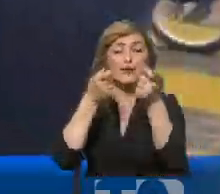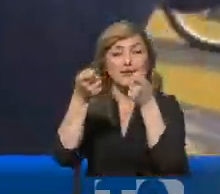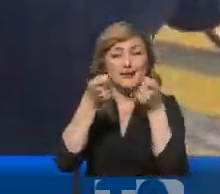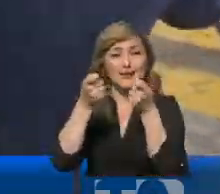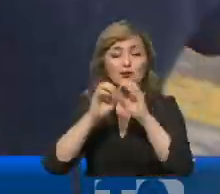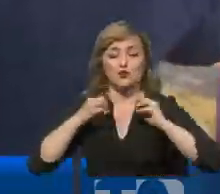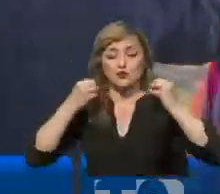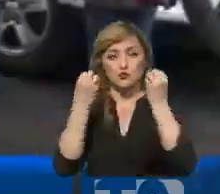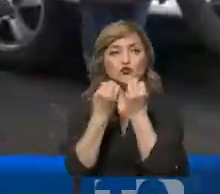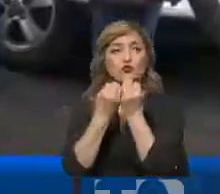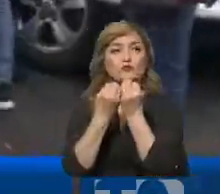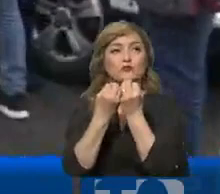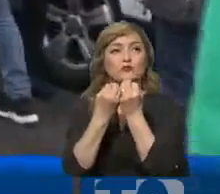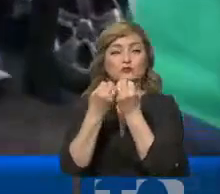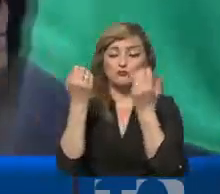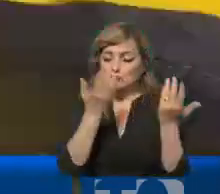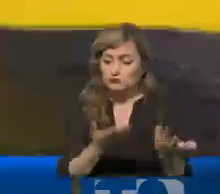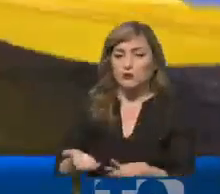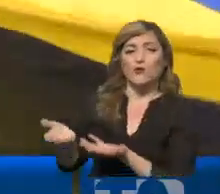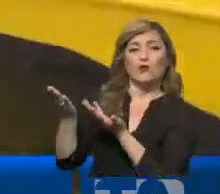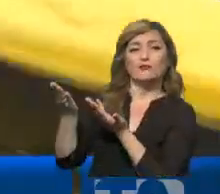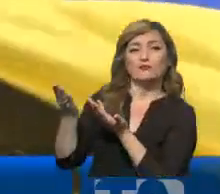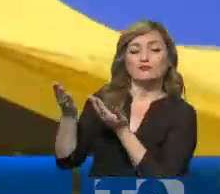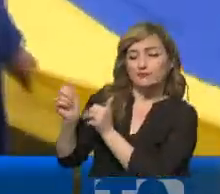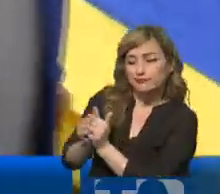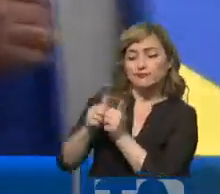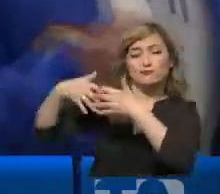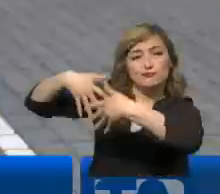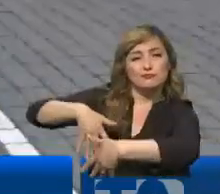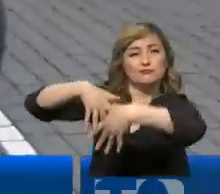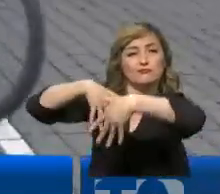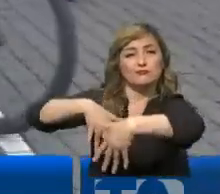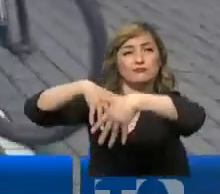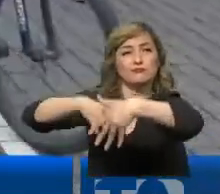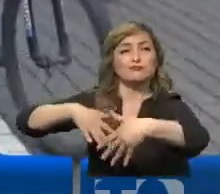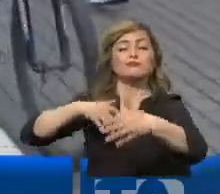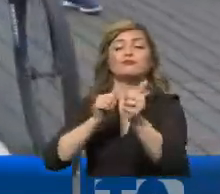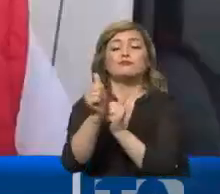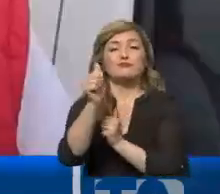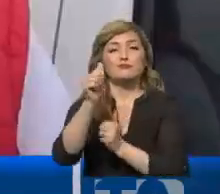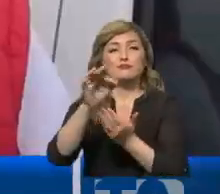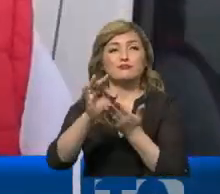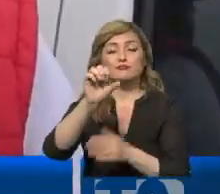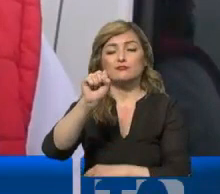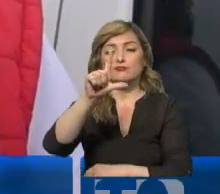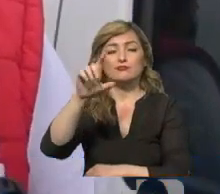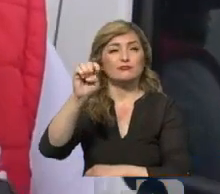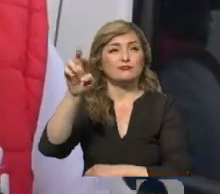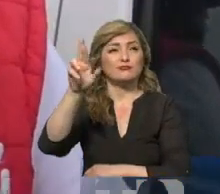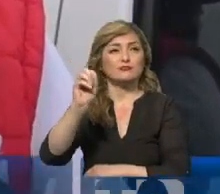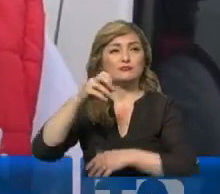de varias organizaciones recibieron a Pérez para acompañarlo en su paso por el cantón Salcedo. Esta es una